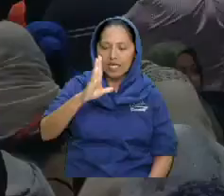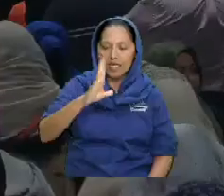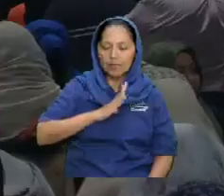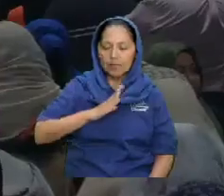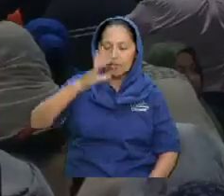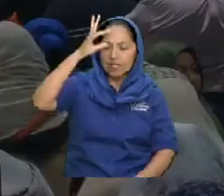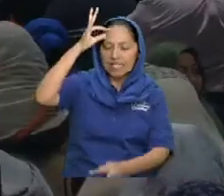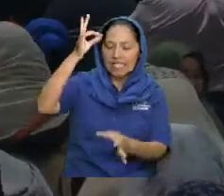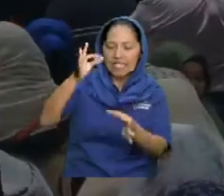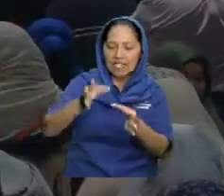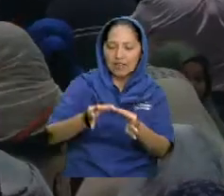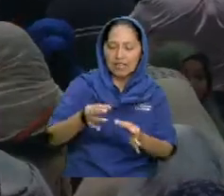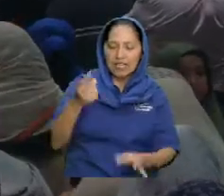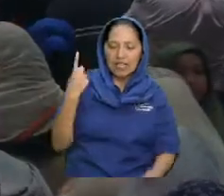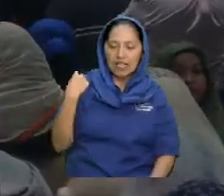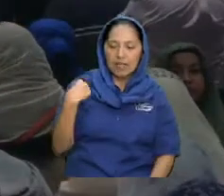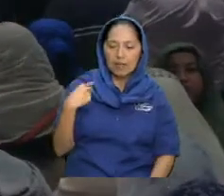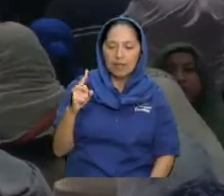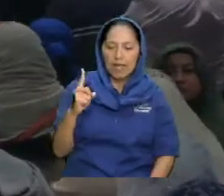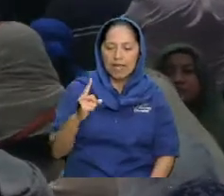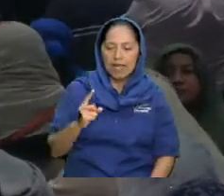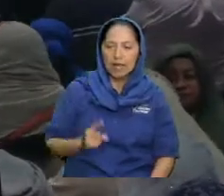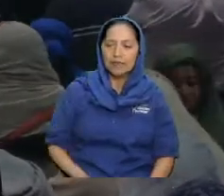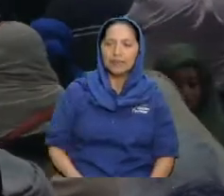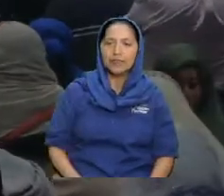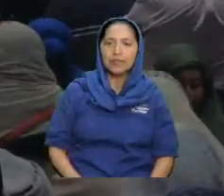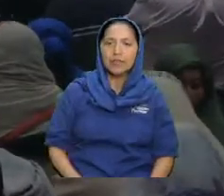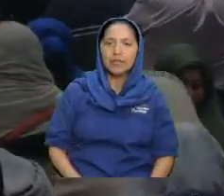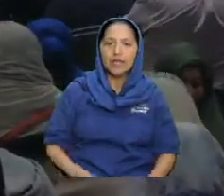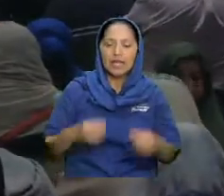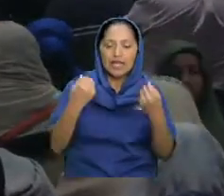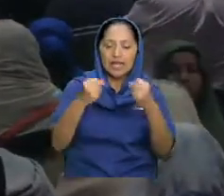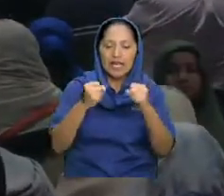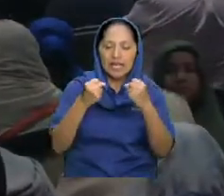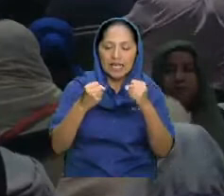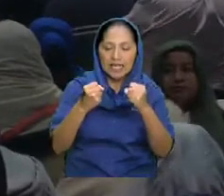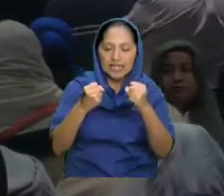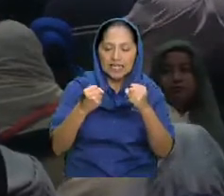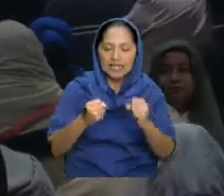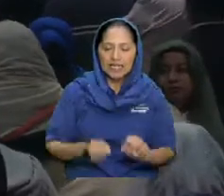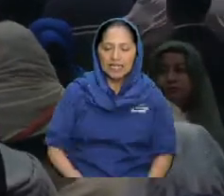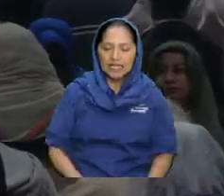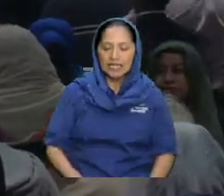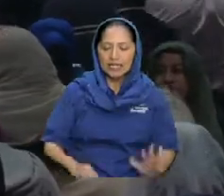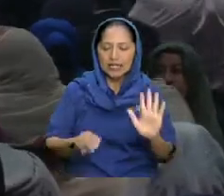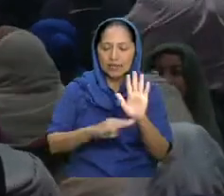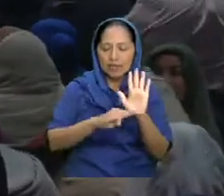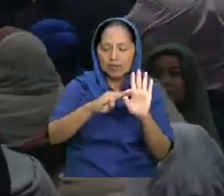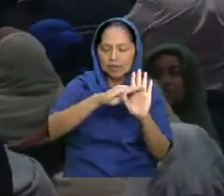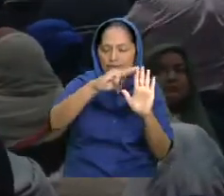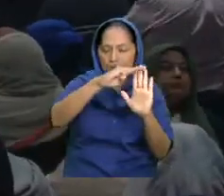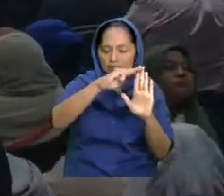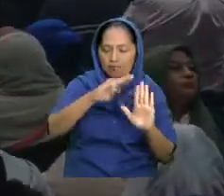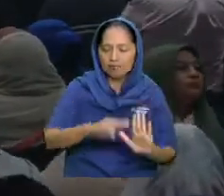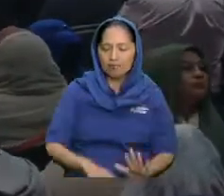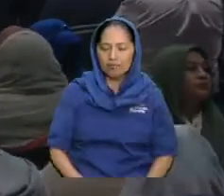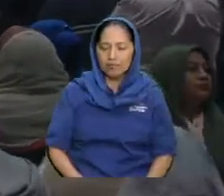el principio, para tomar este principio. Pero antes de ver lo nuestro, incluso,